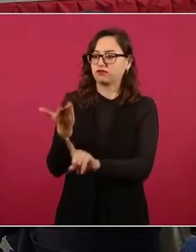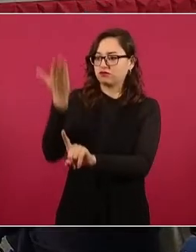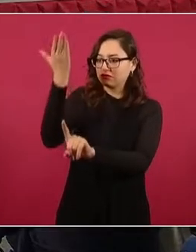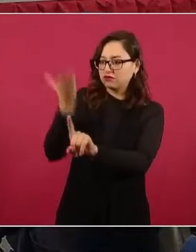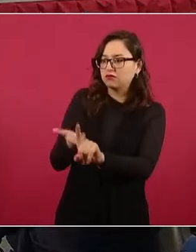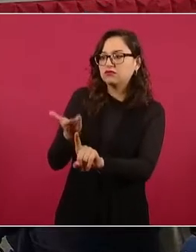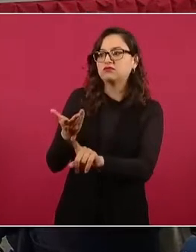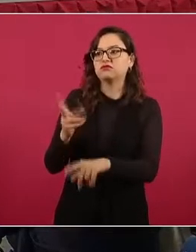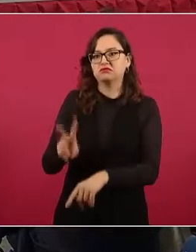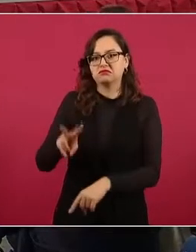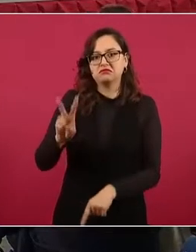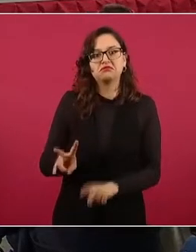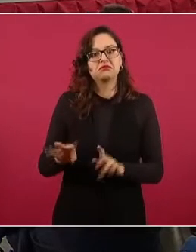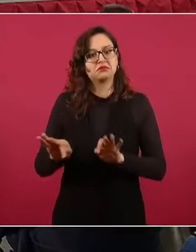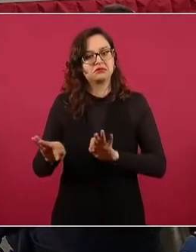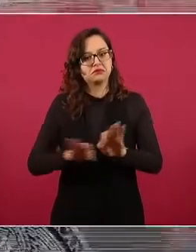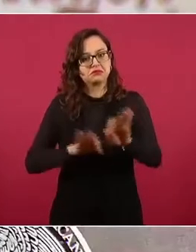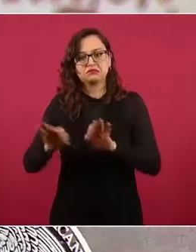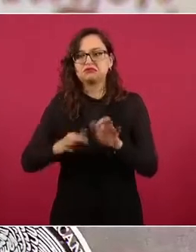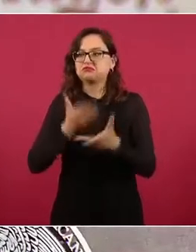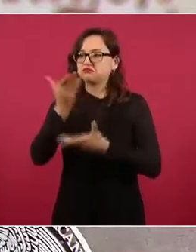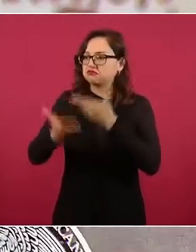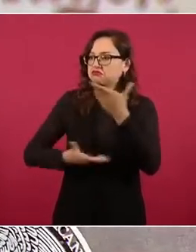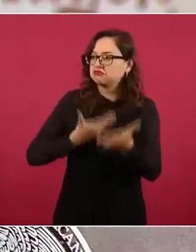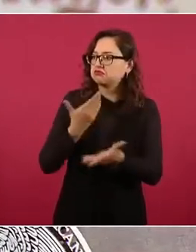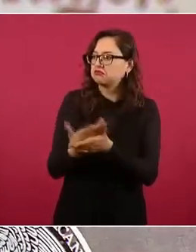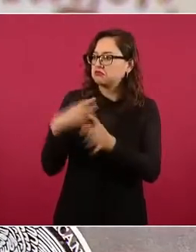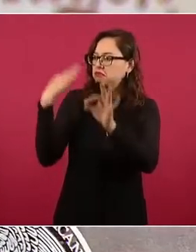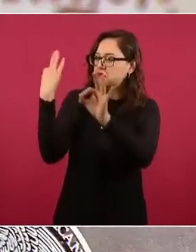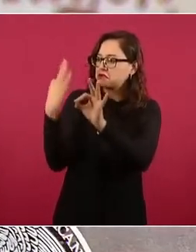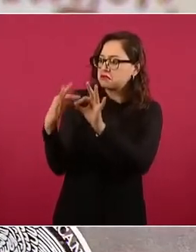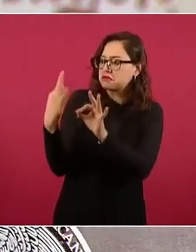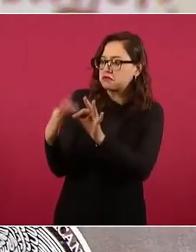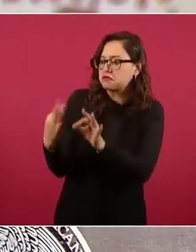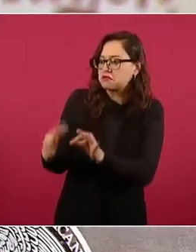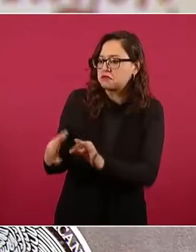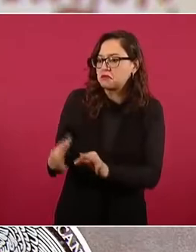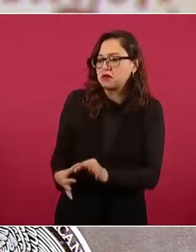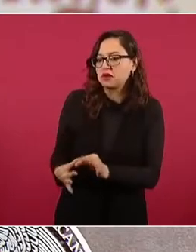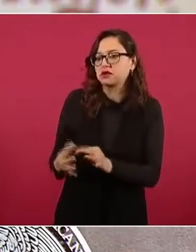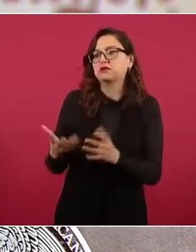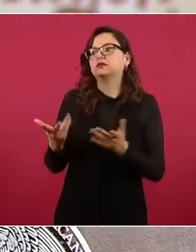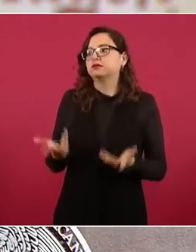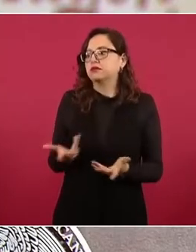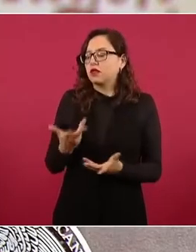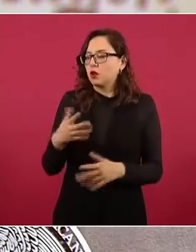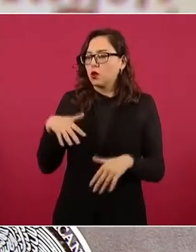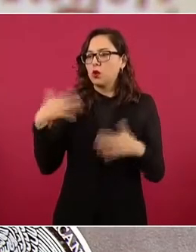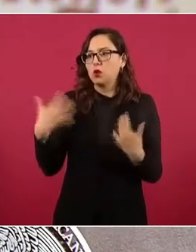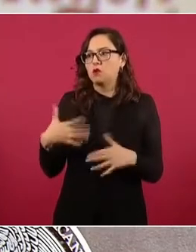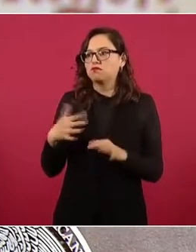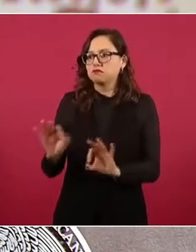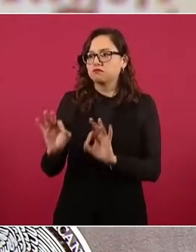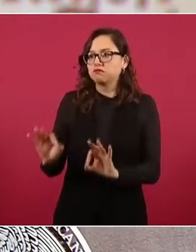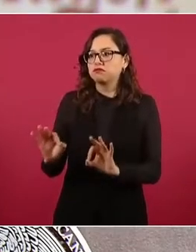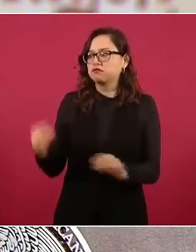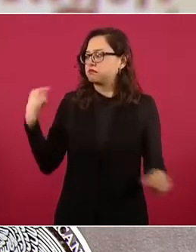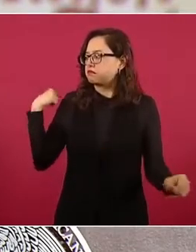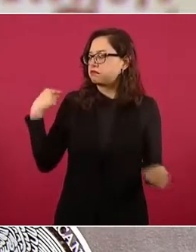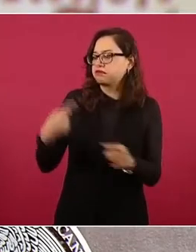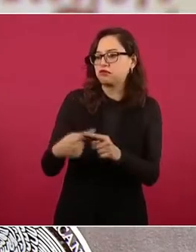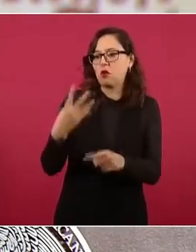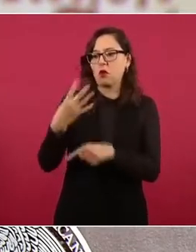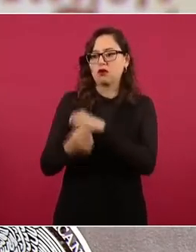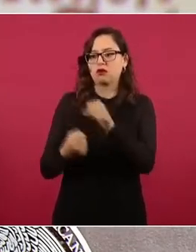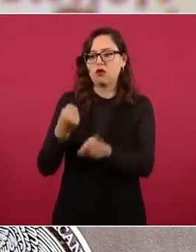social y su vocación de servicio. A los conservadores, pues eso no les gustó. Que una